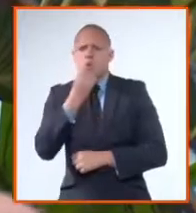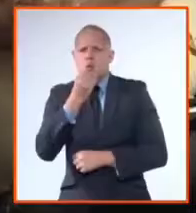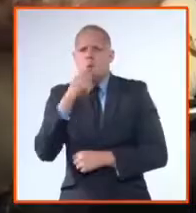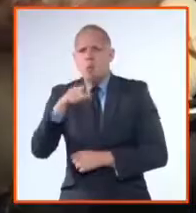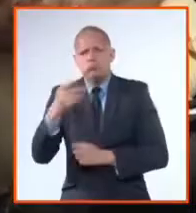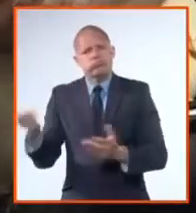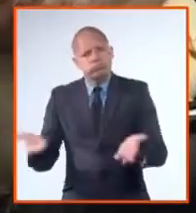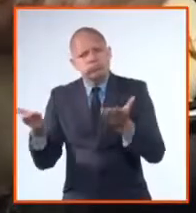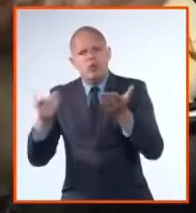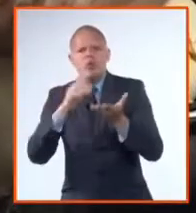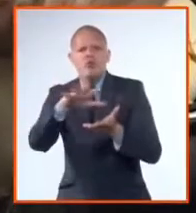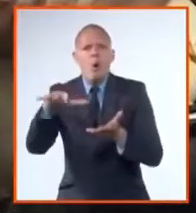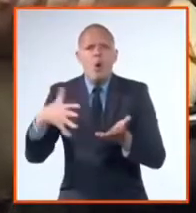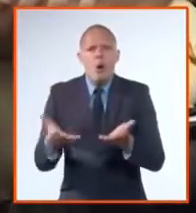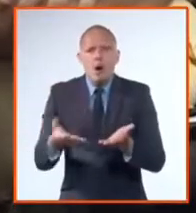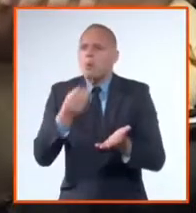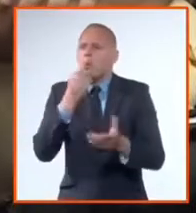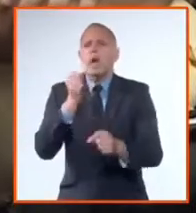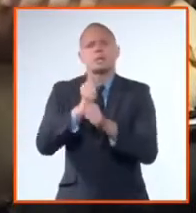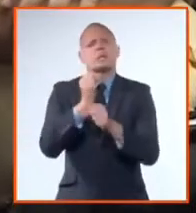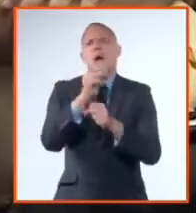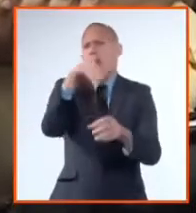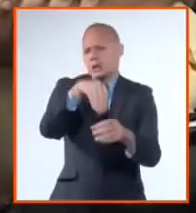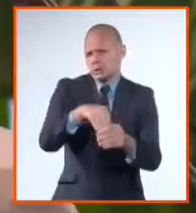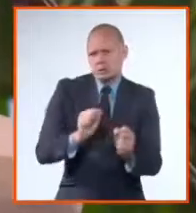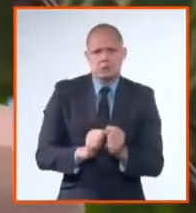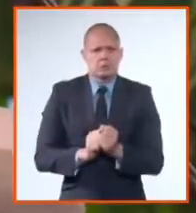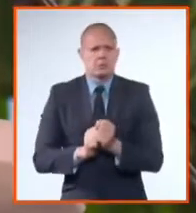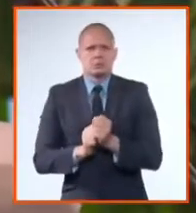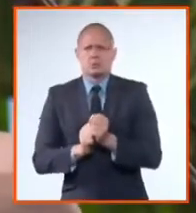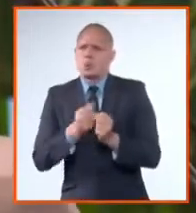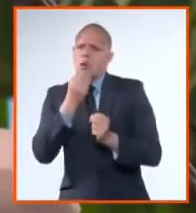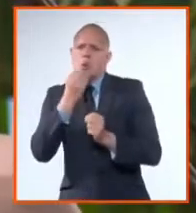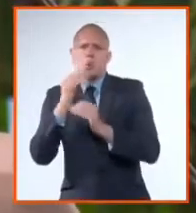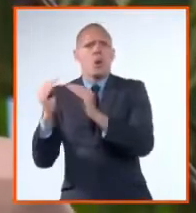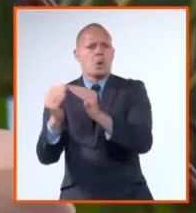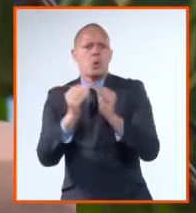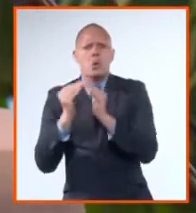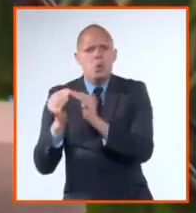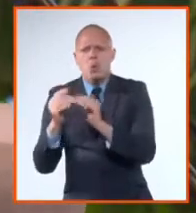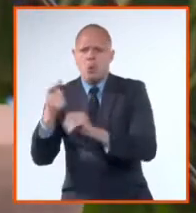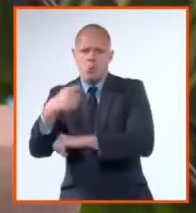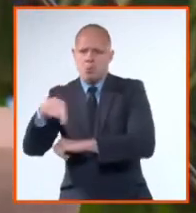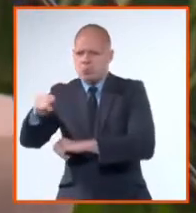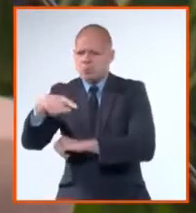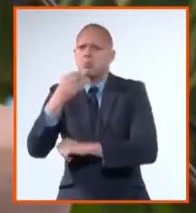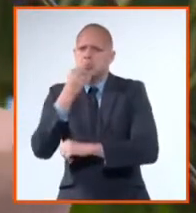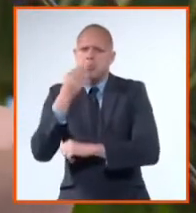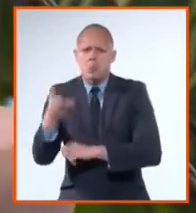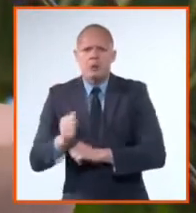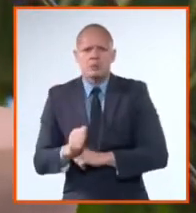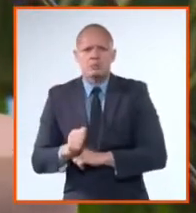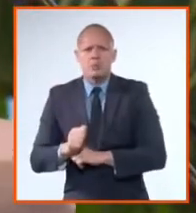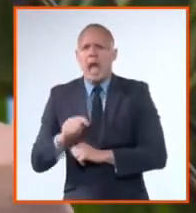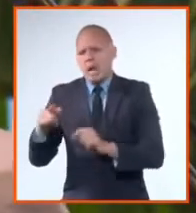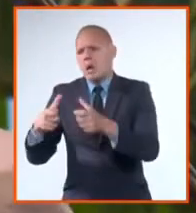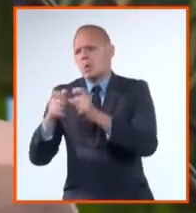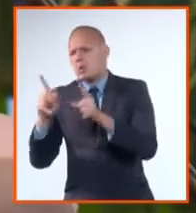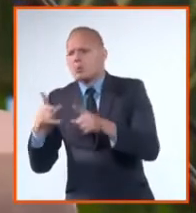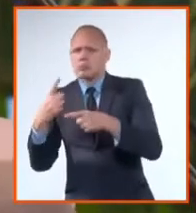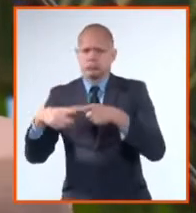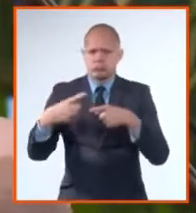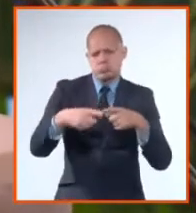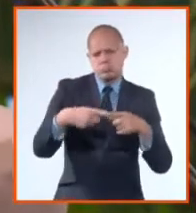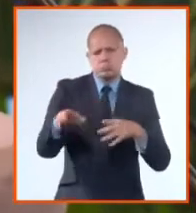organizativos, comunitarios. Pienso que podría sugerir algunos ejemplos de acciones que podrían